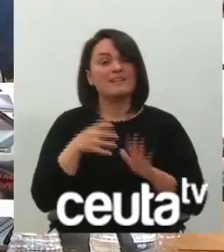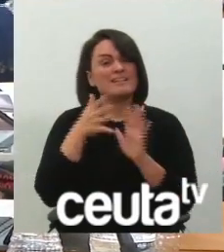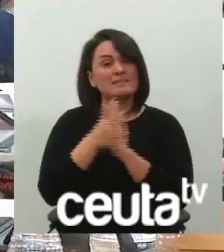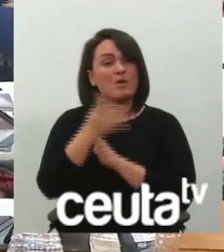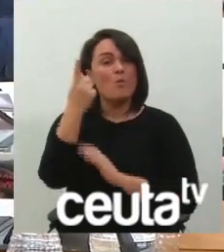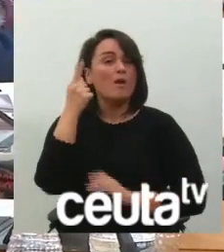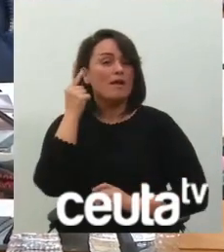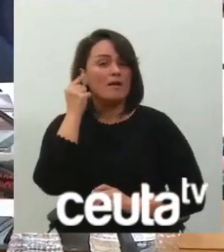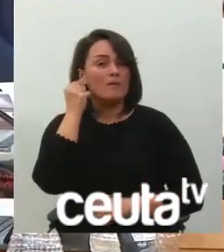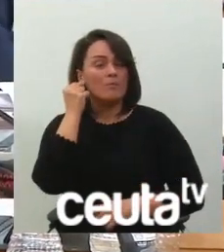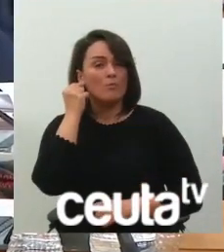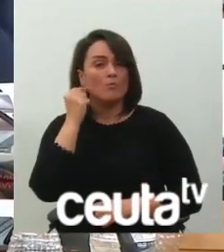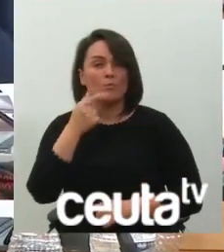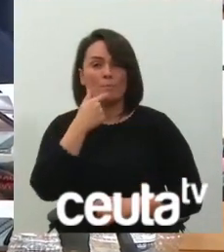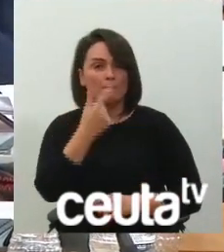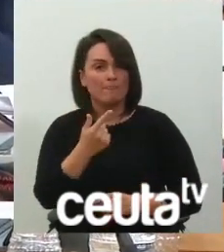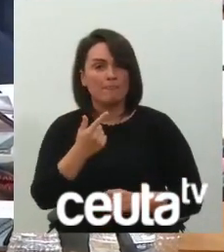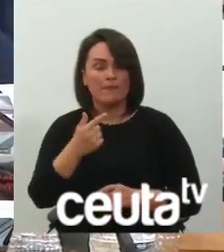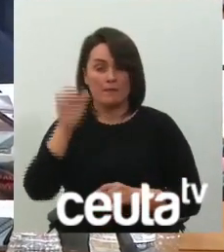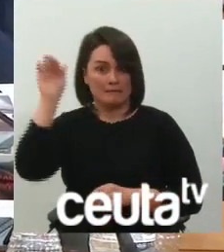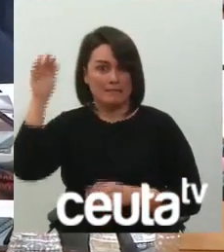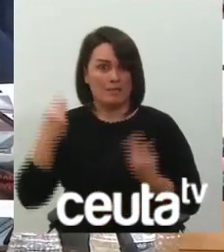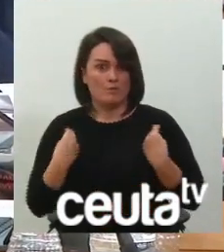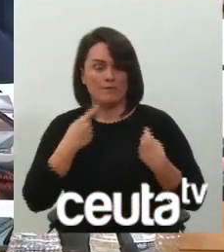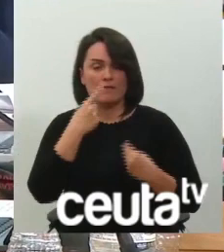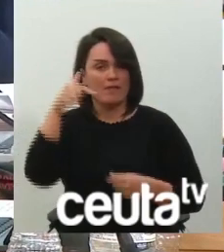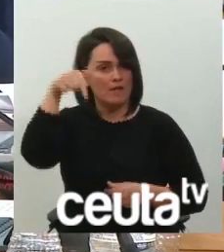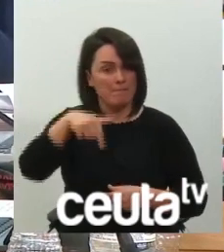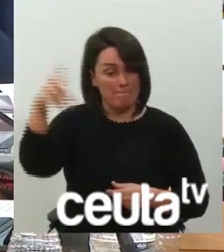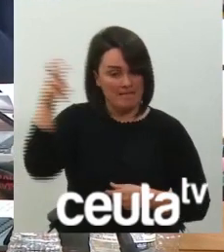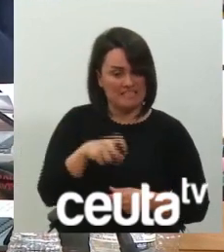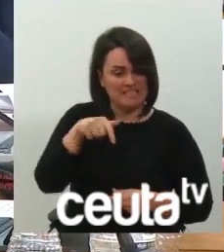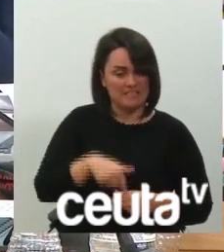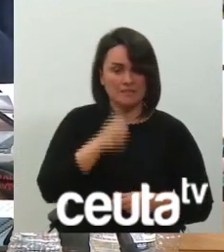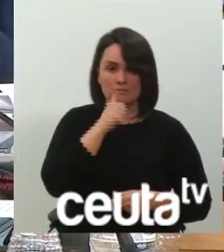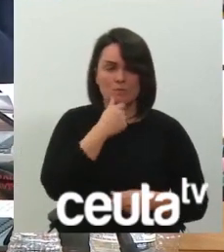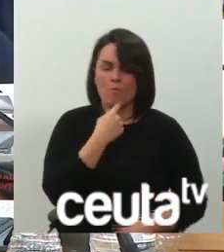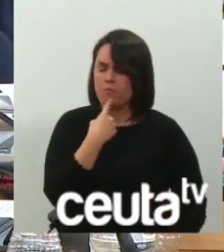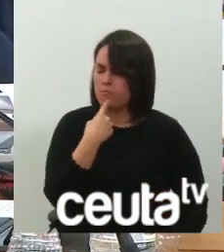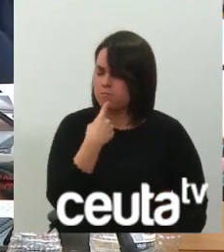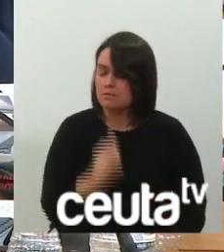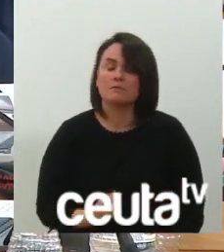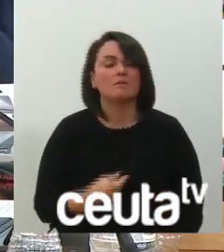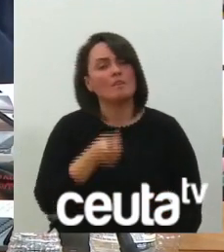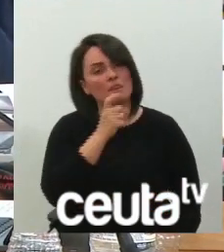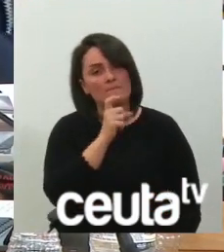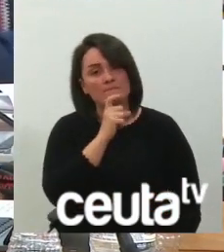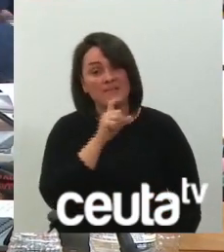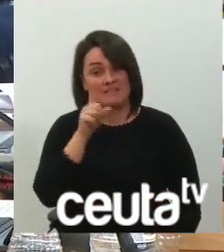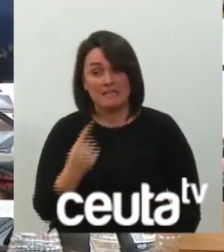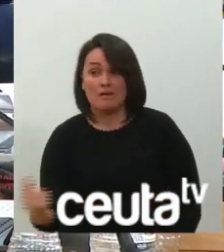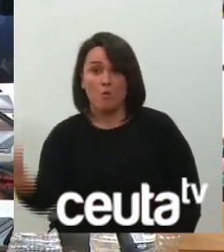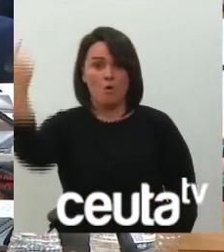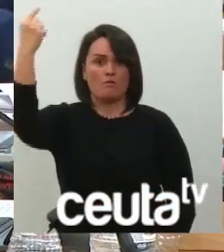que le suponía venir a ceuta a visitar su ciudad y ella es sólo un ejemplo de los tantísimos de útiles que no